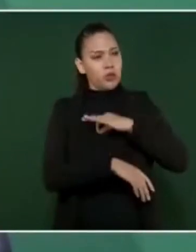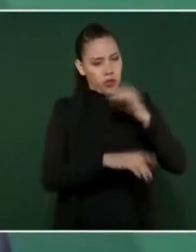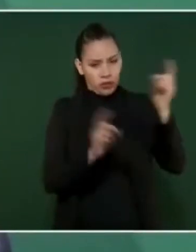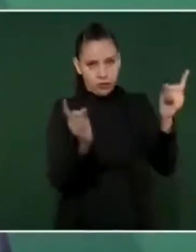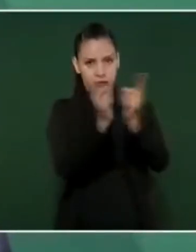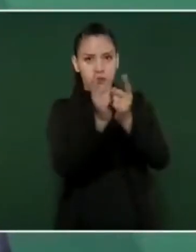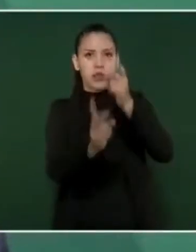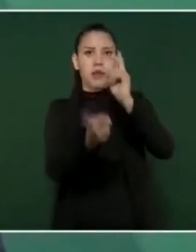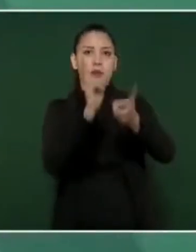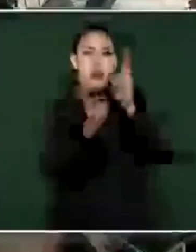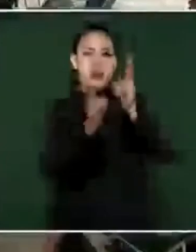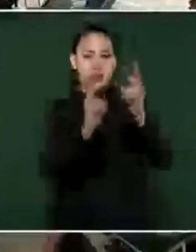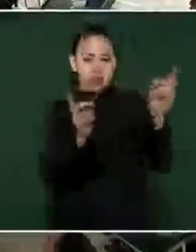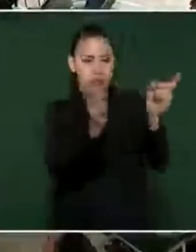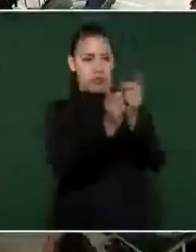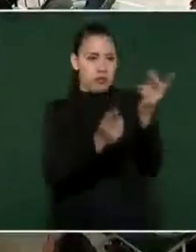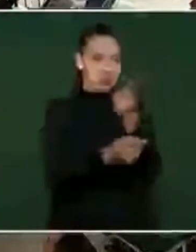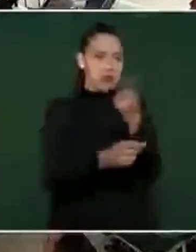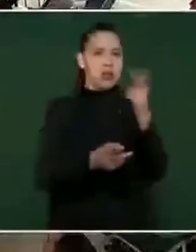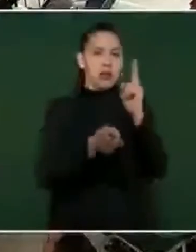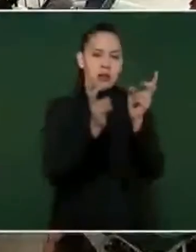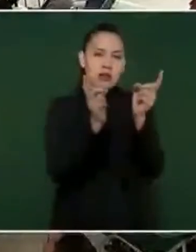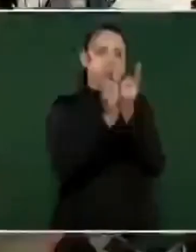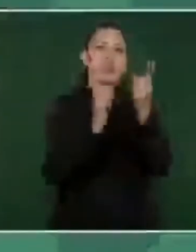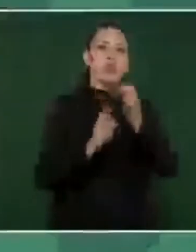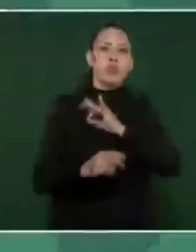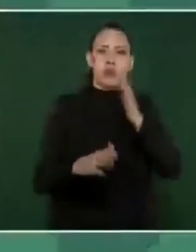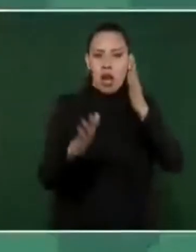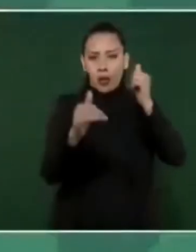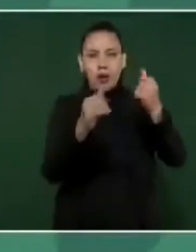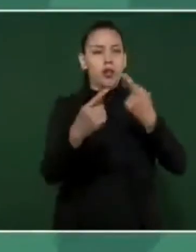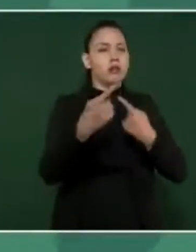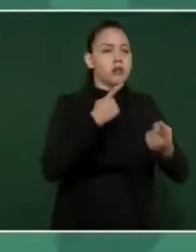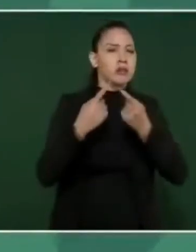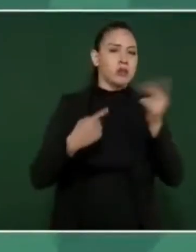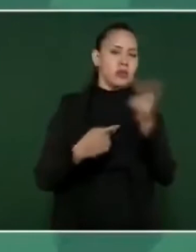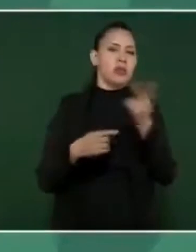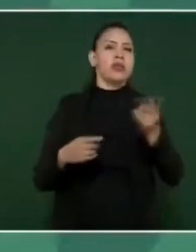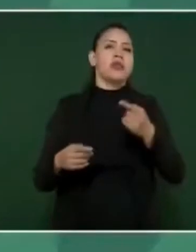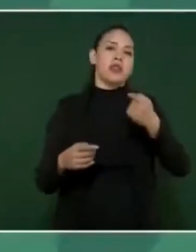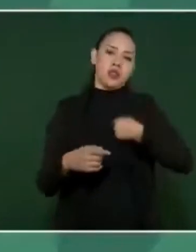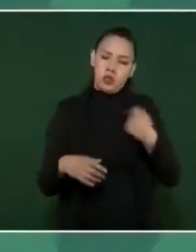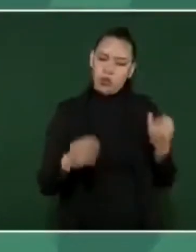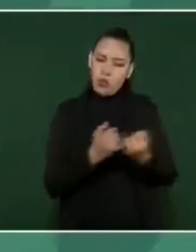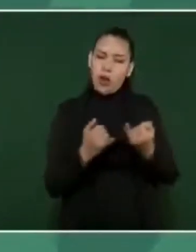lo que yo pueda ayudar, que cuentes también conmigo, que sigas contando conmigo, pero